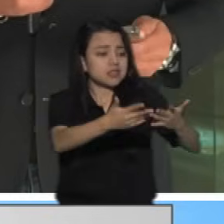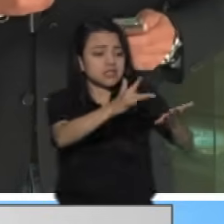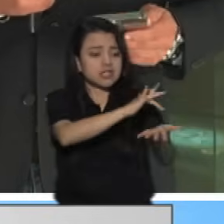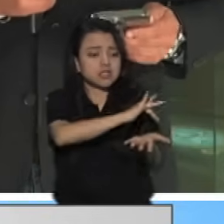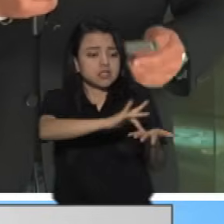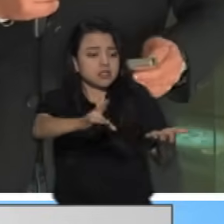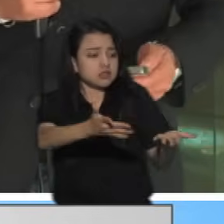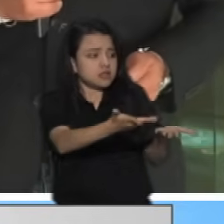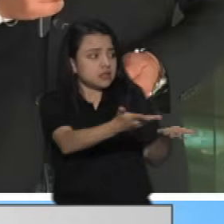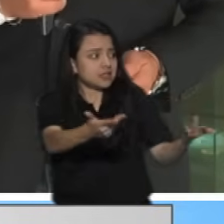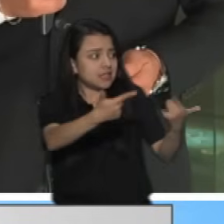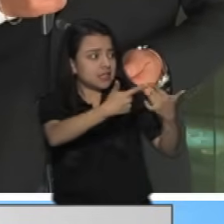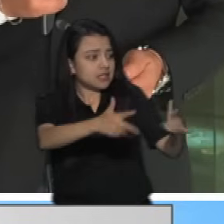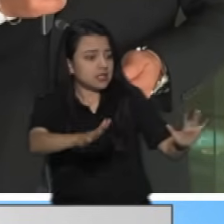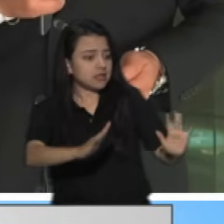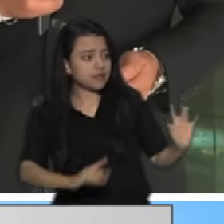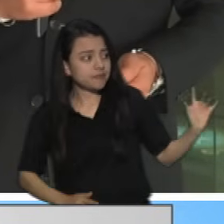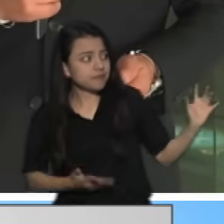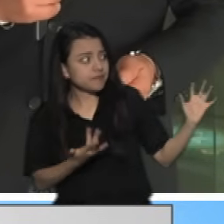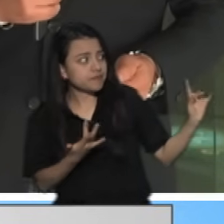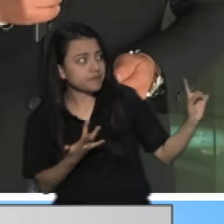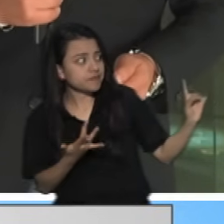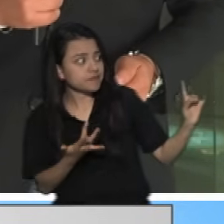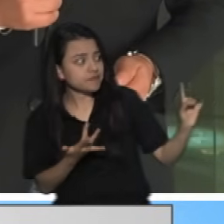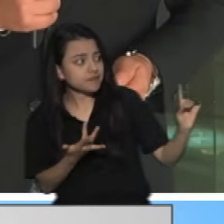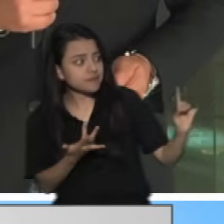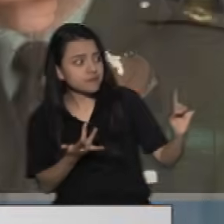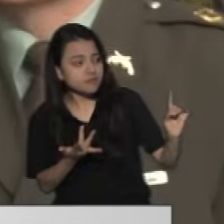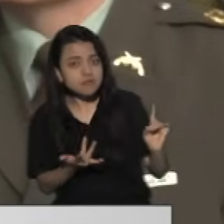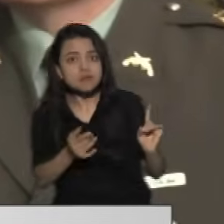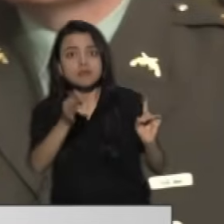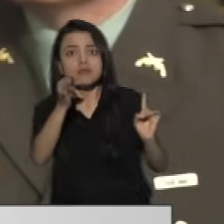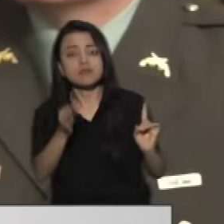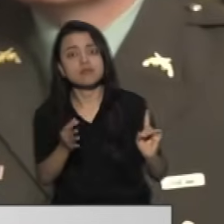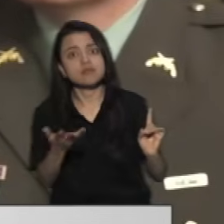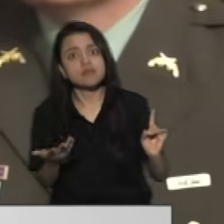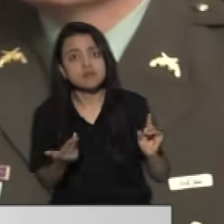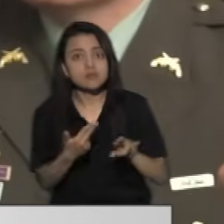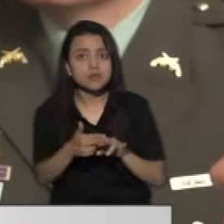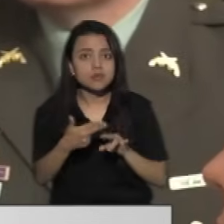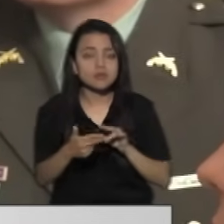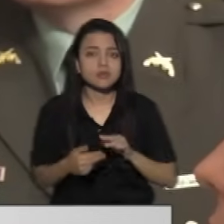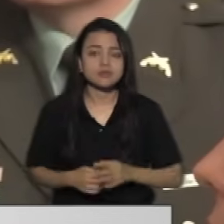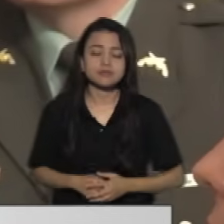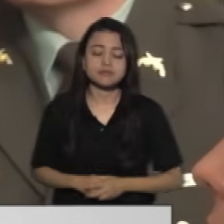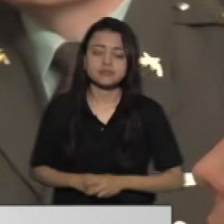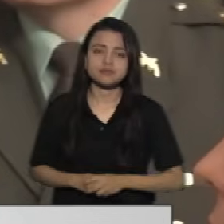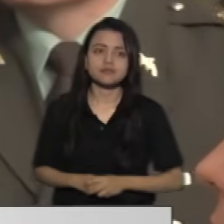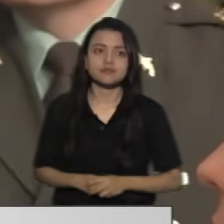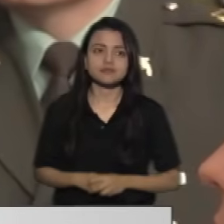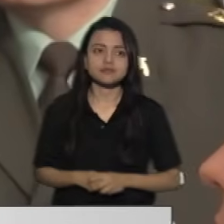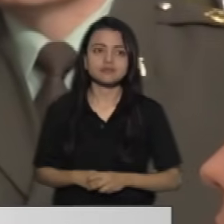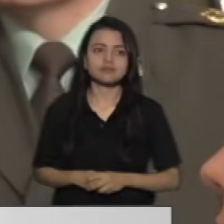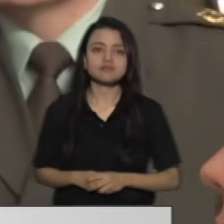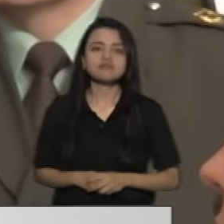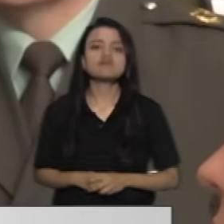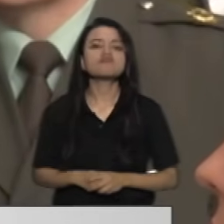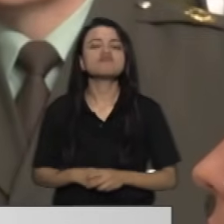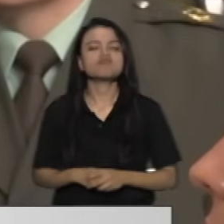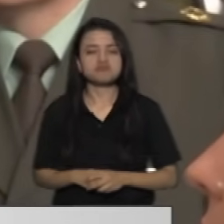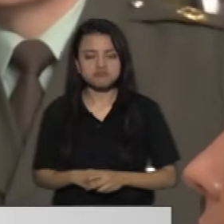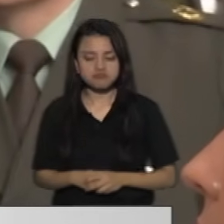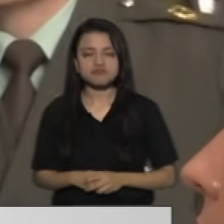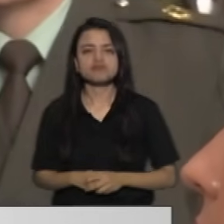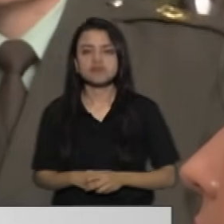presente esta liberación que está esperando todo el país. El señor Díaz debe estar en el seno de su hogar